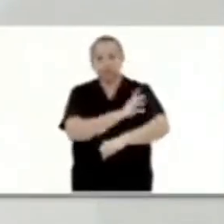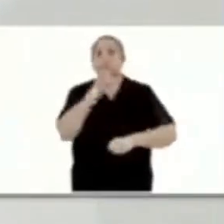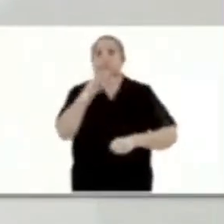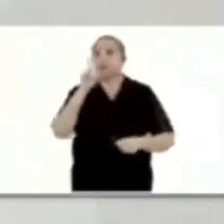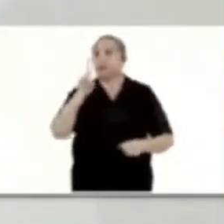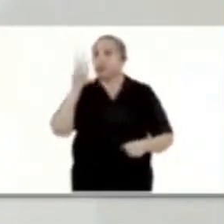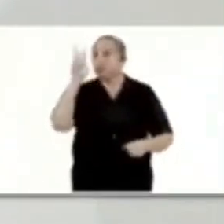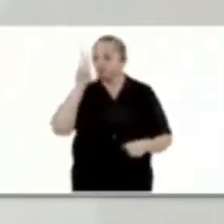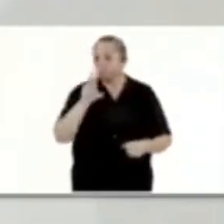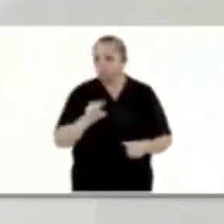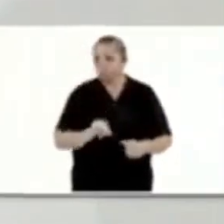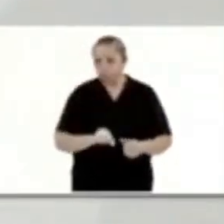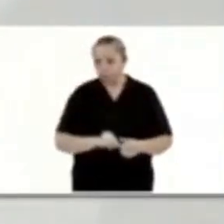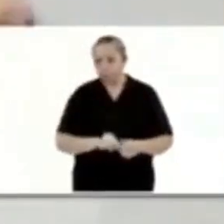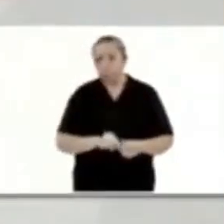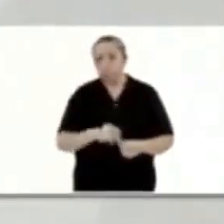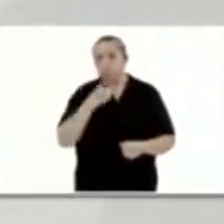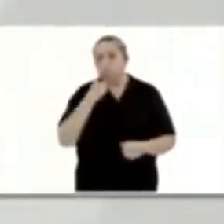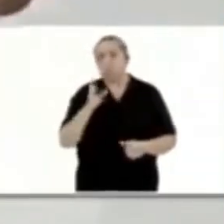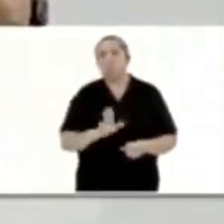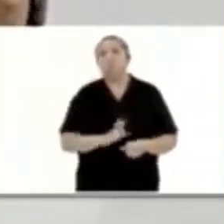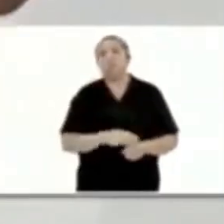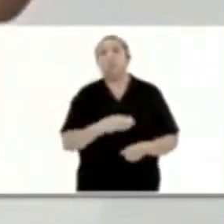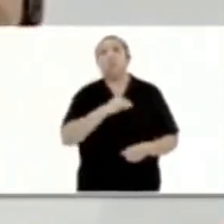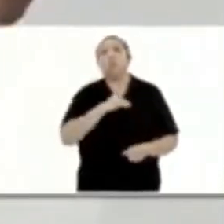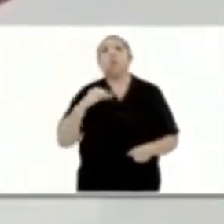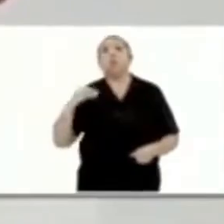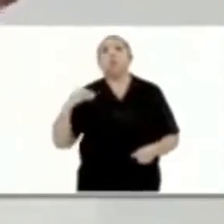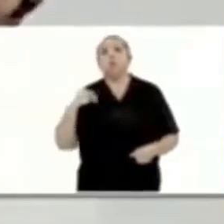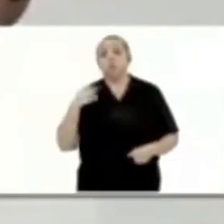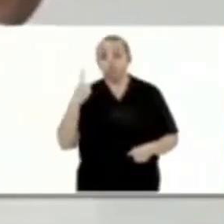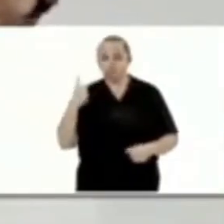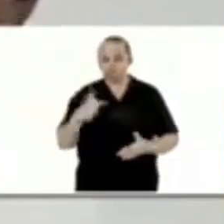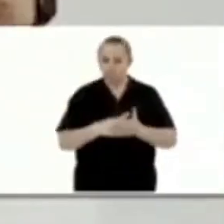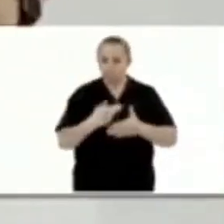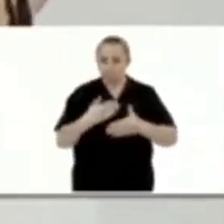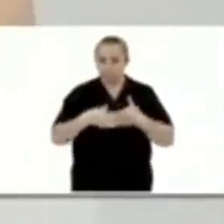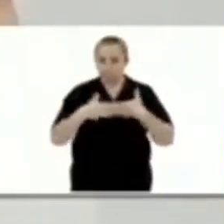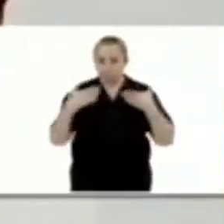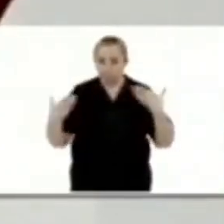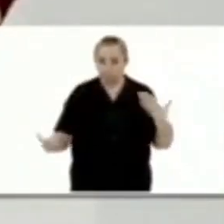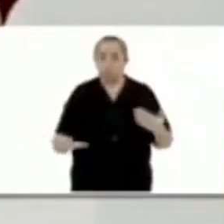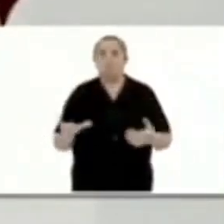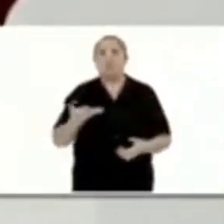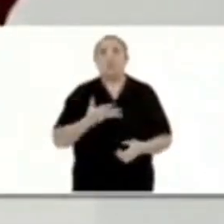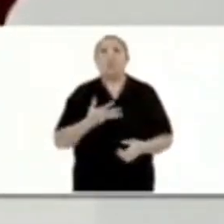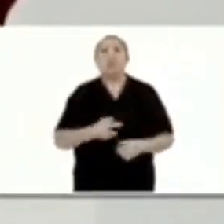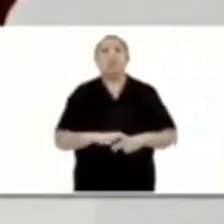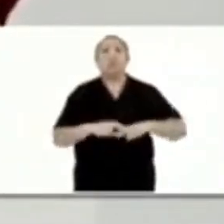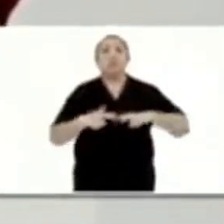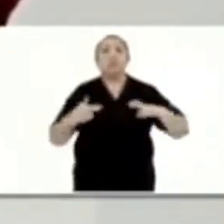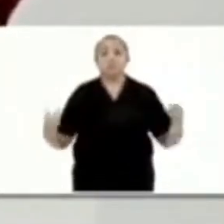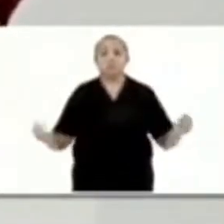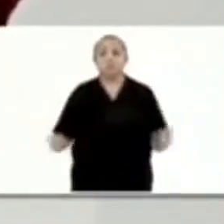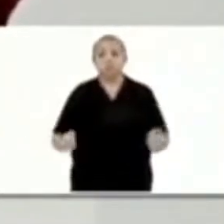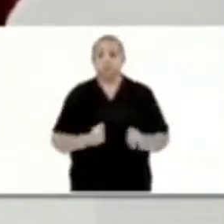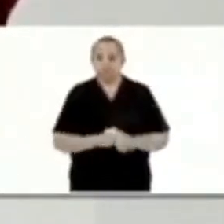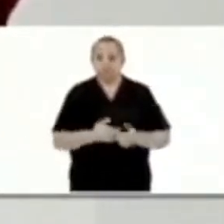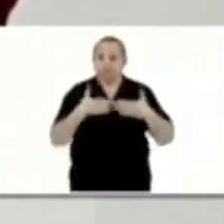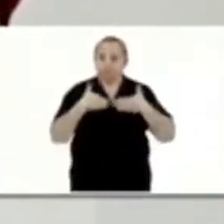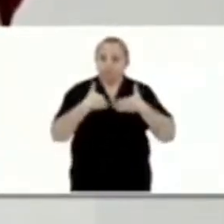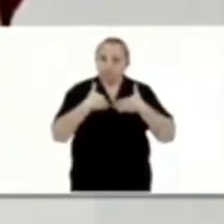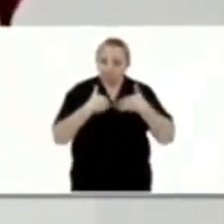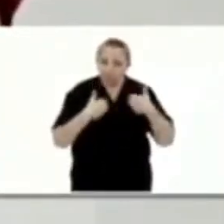no declinar, porque comprometerme con un proceso tiene que ver con